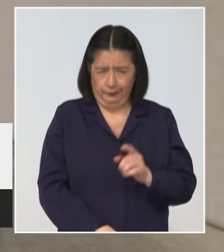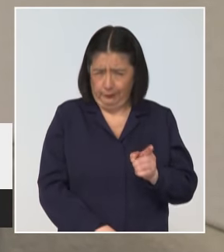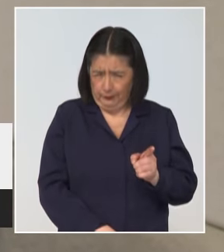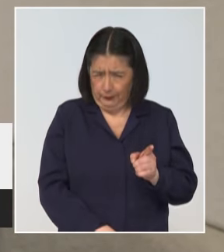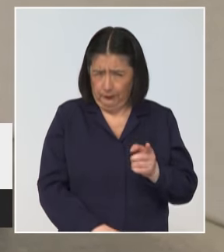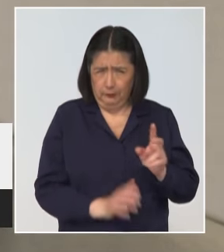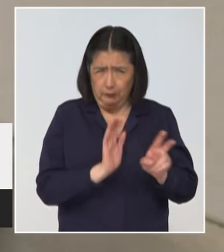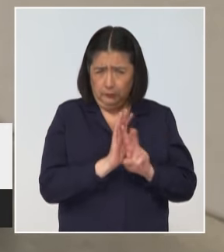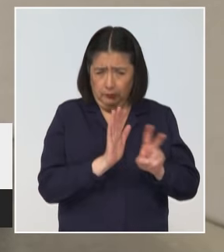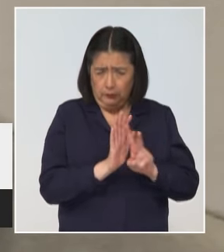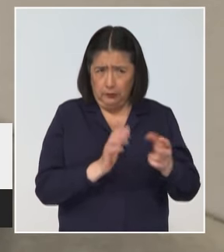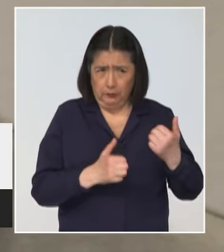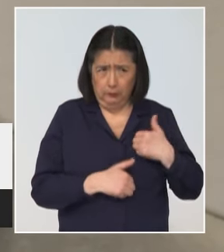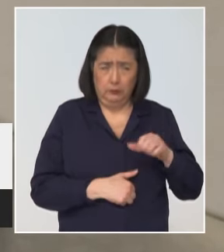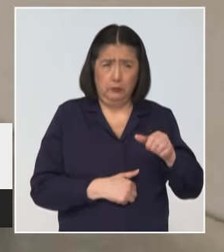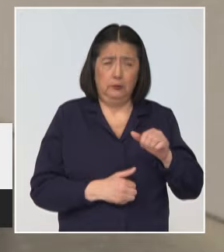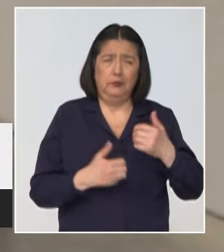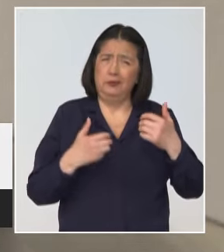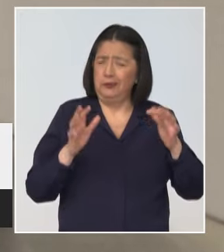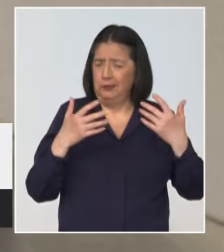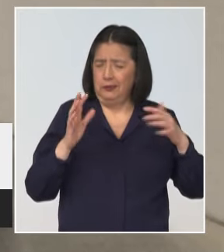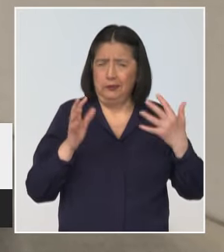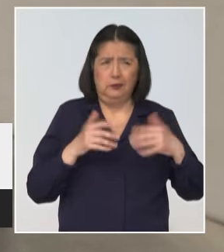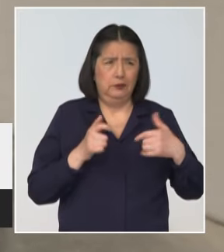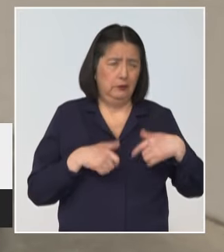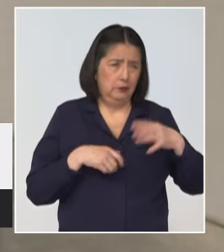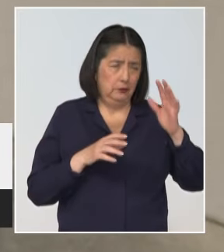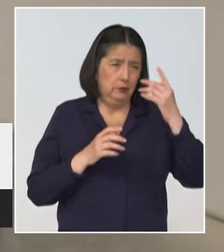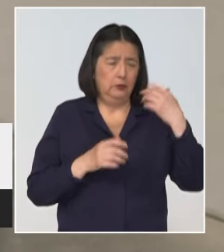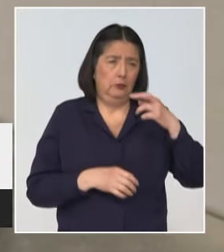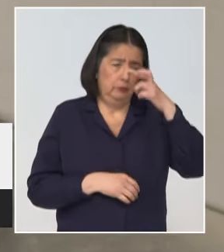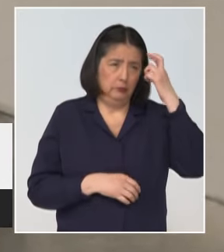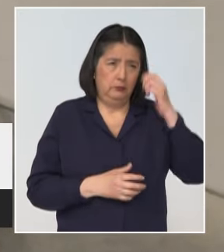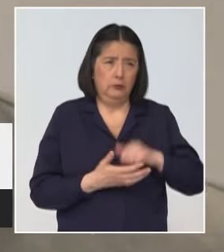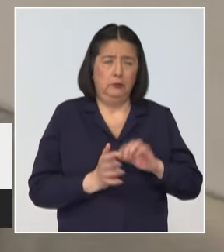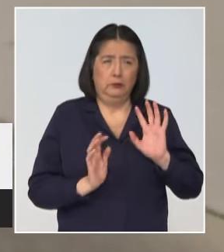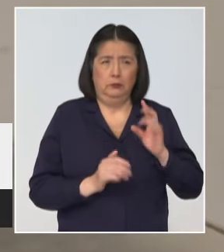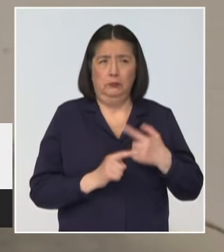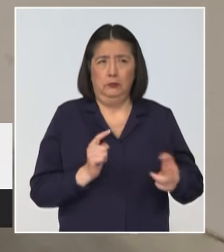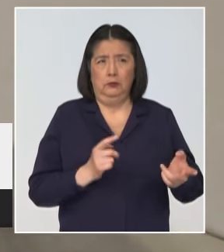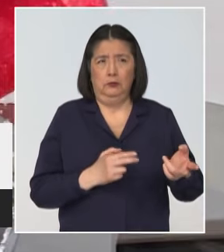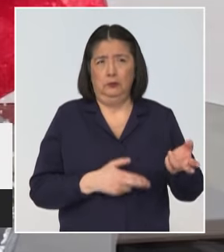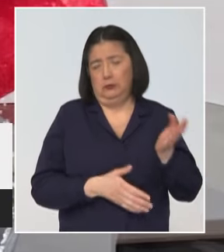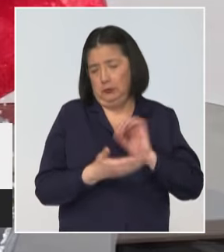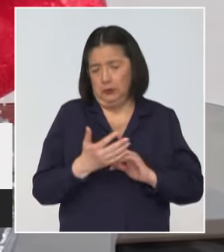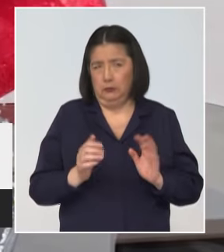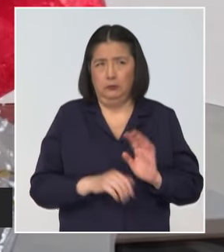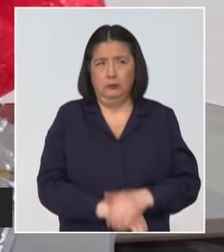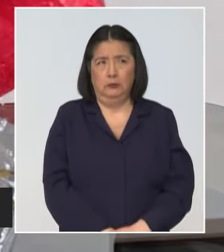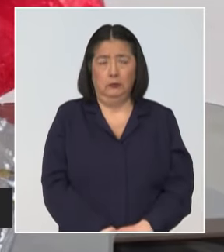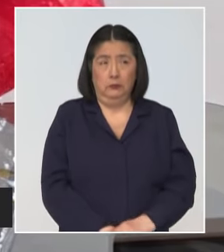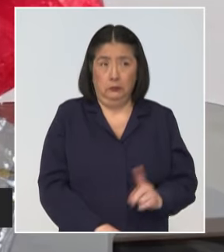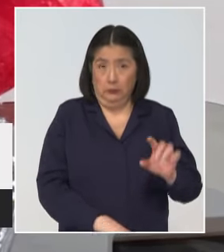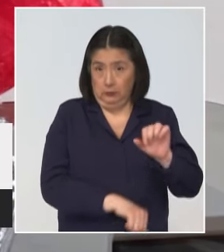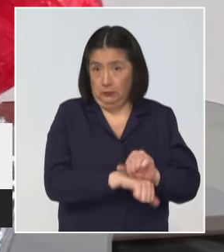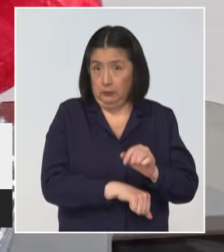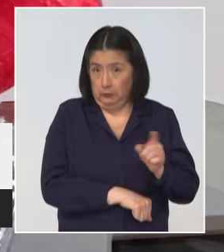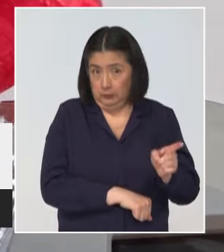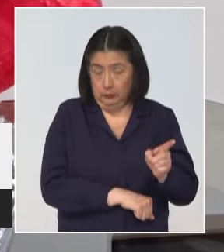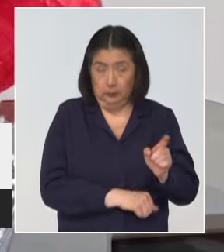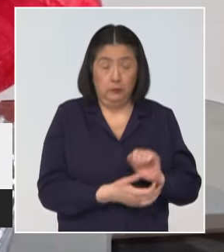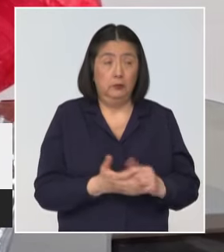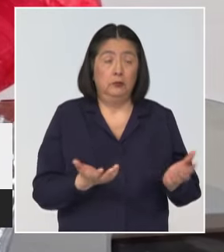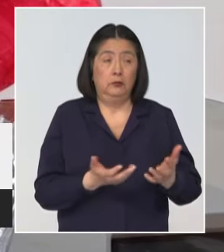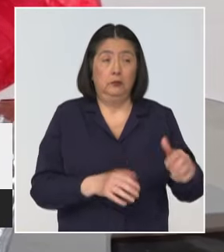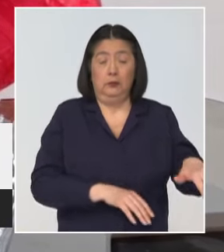servicio voluntario? Sí, yo estoy como... No, ya me licencié, yo soy promoción en Derecho 19, pero he vuelto a reengancharme. Esta captura se realizó en la